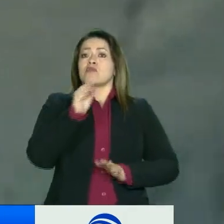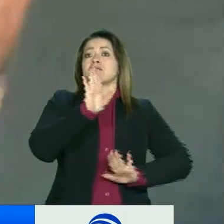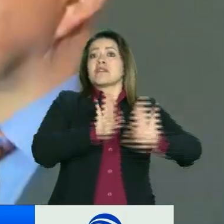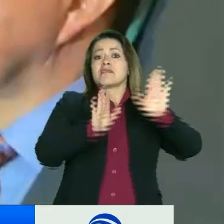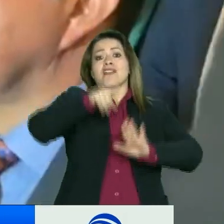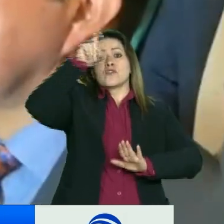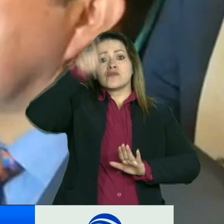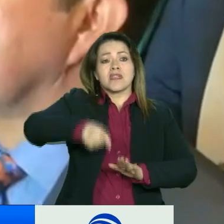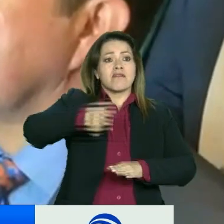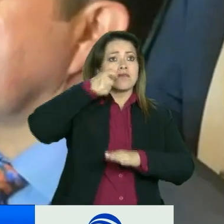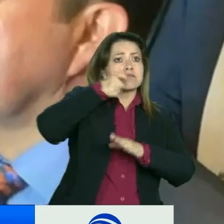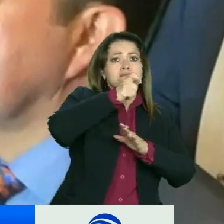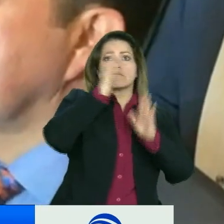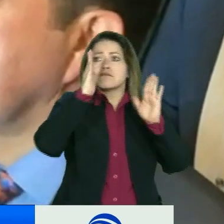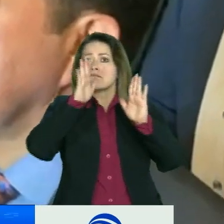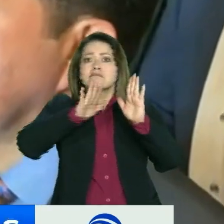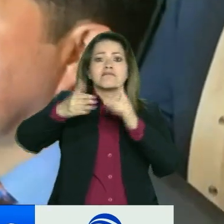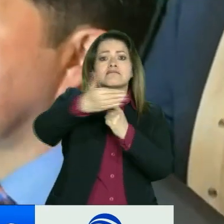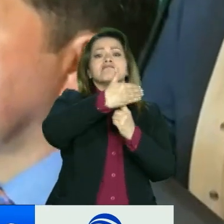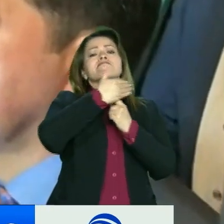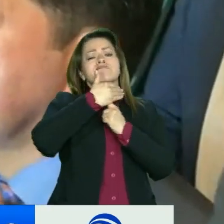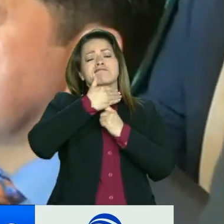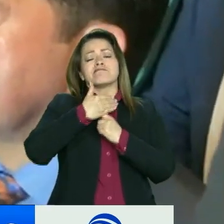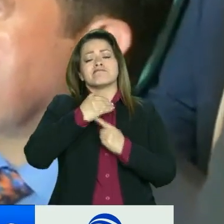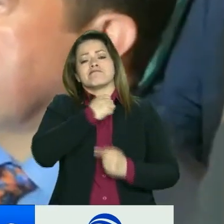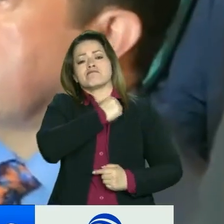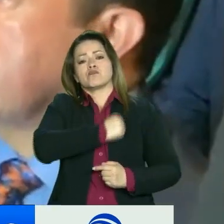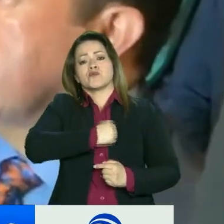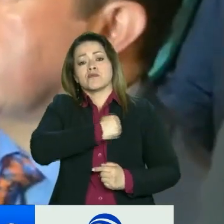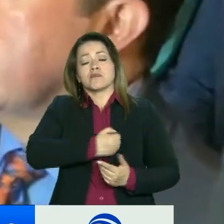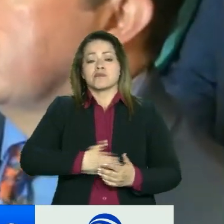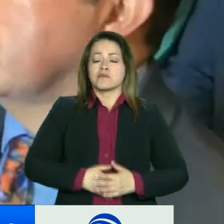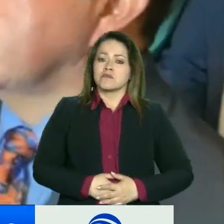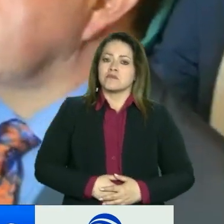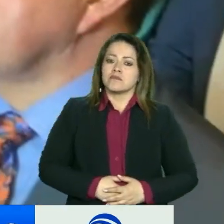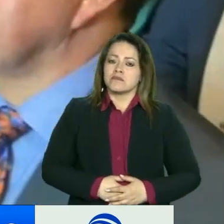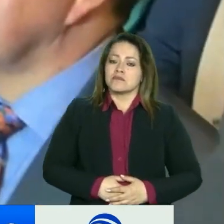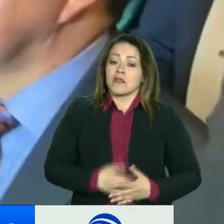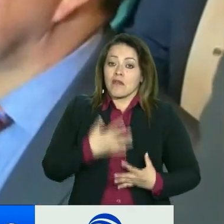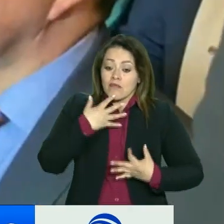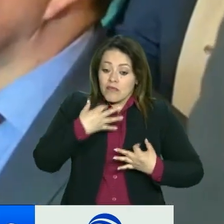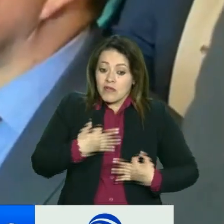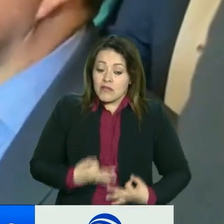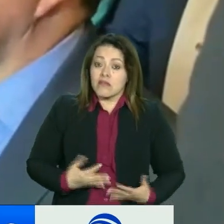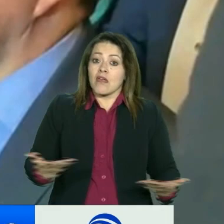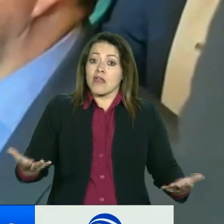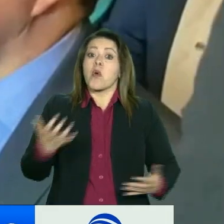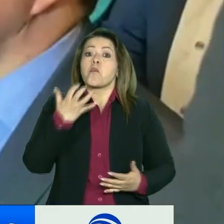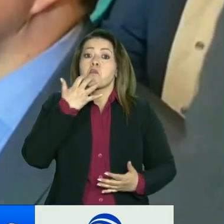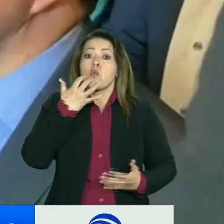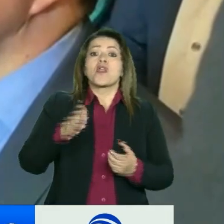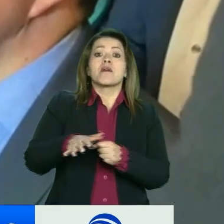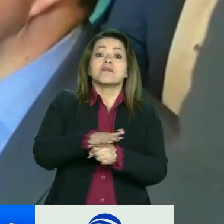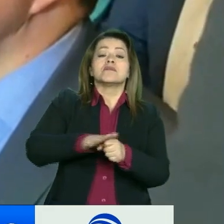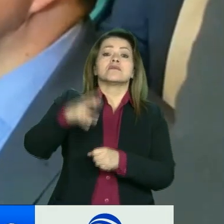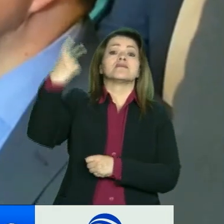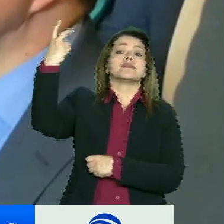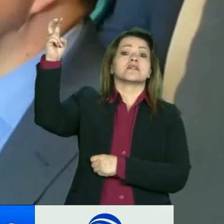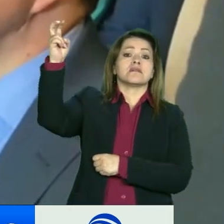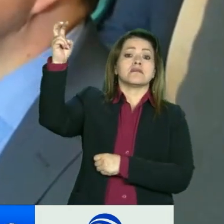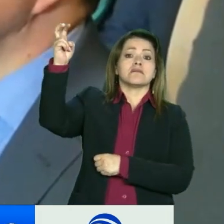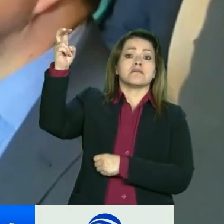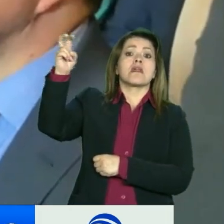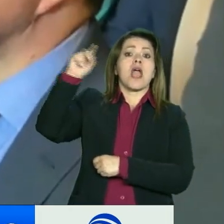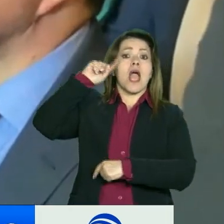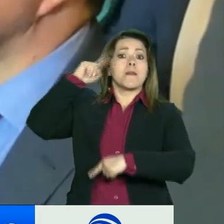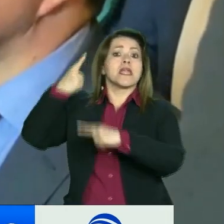candidatos que hoy están aspirando en el país. Es increíble ver lo que está pasando hoy con el fiscal general de la Nación. Yo